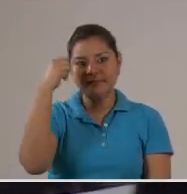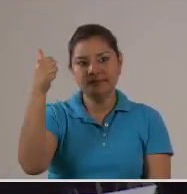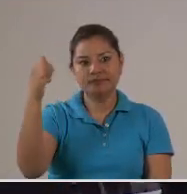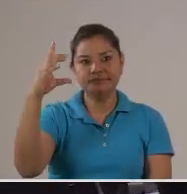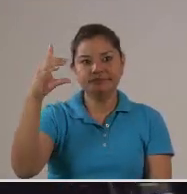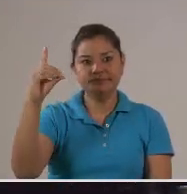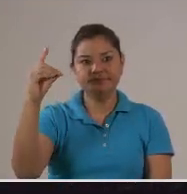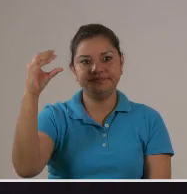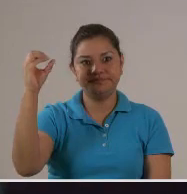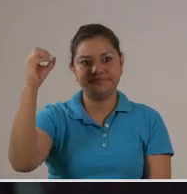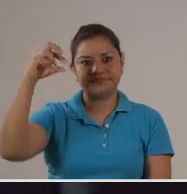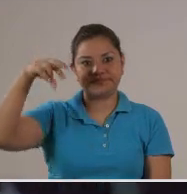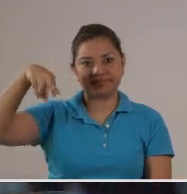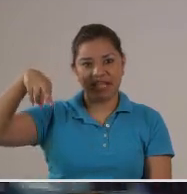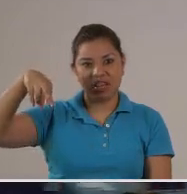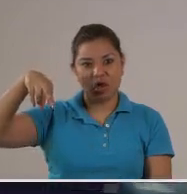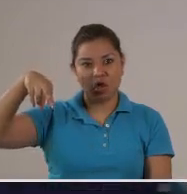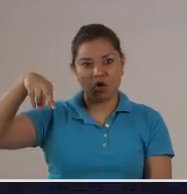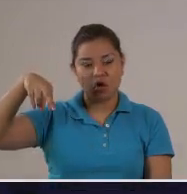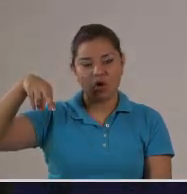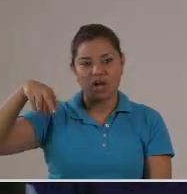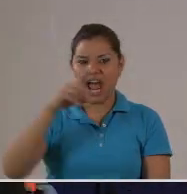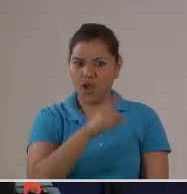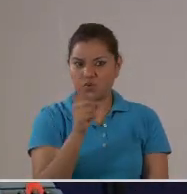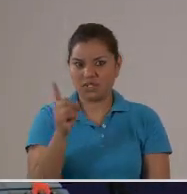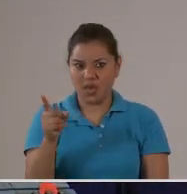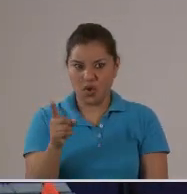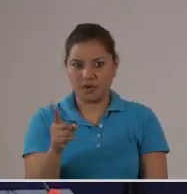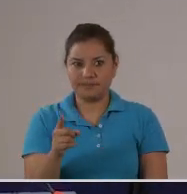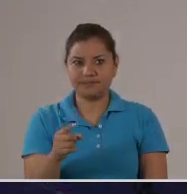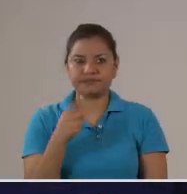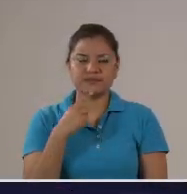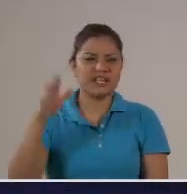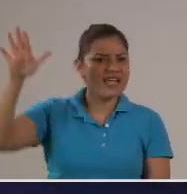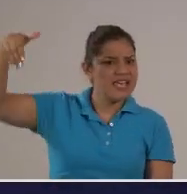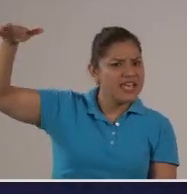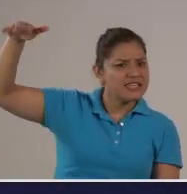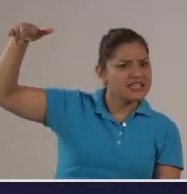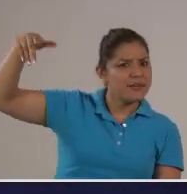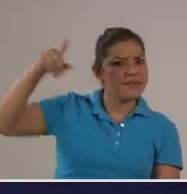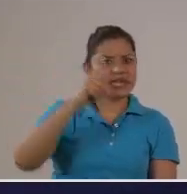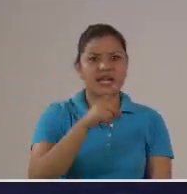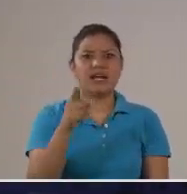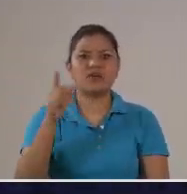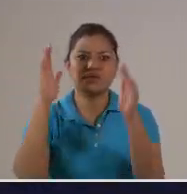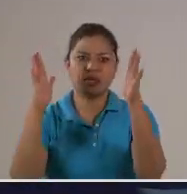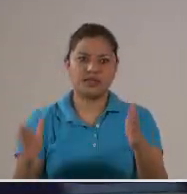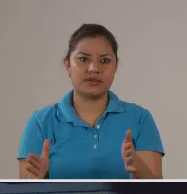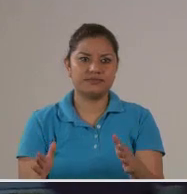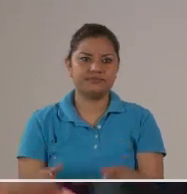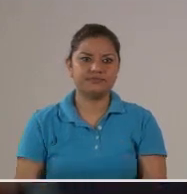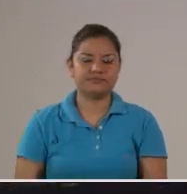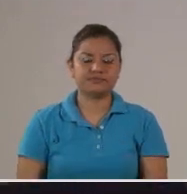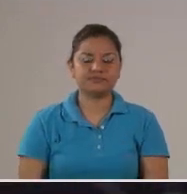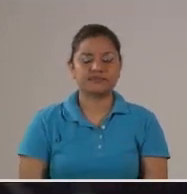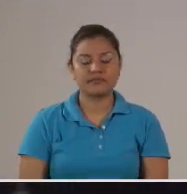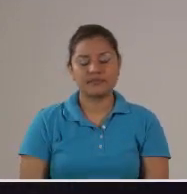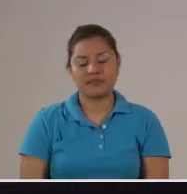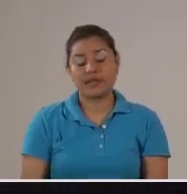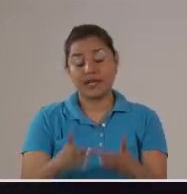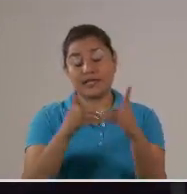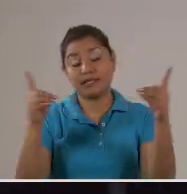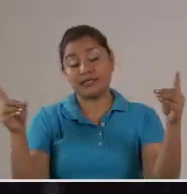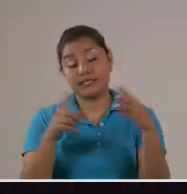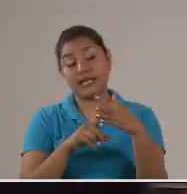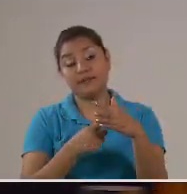es acusarlo llamen al acusador Ah está bien ocupado desde el principio de la